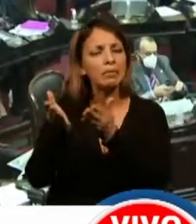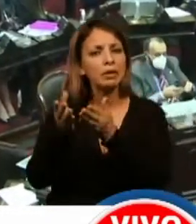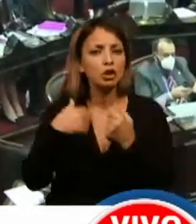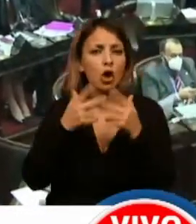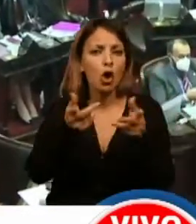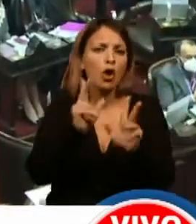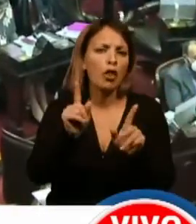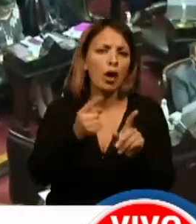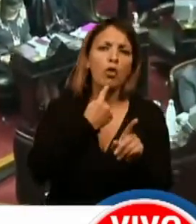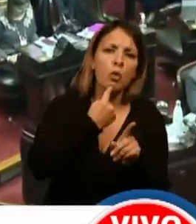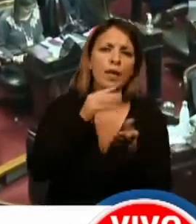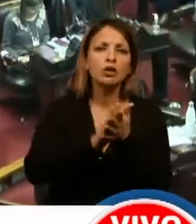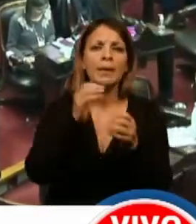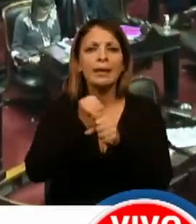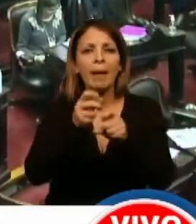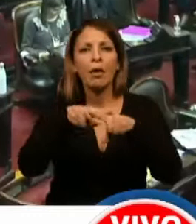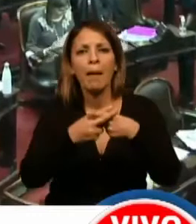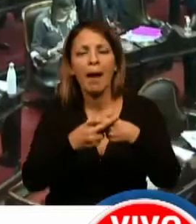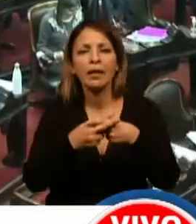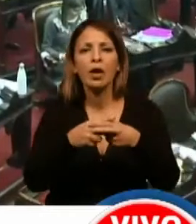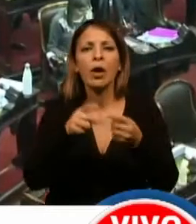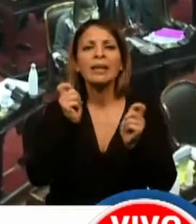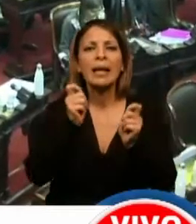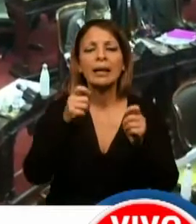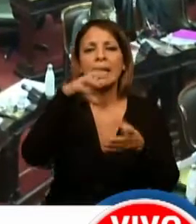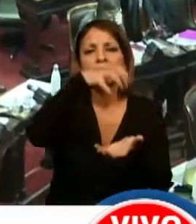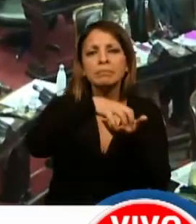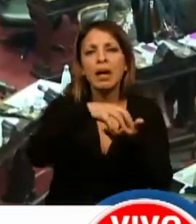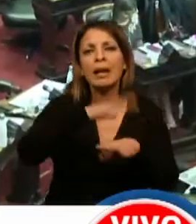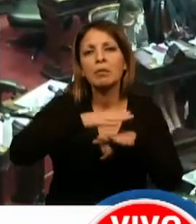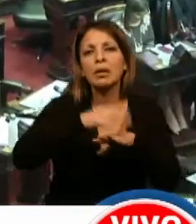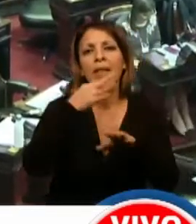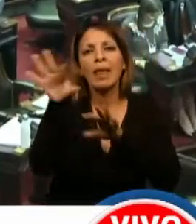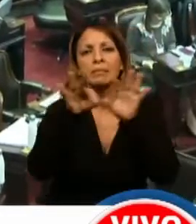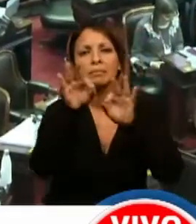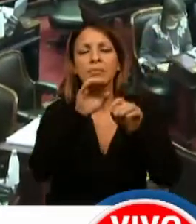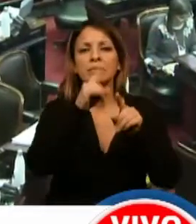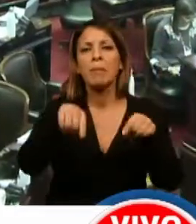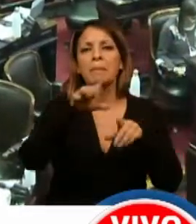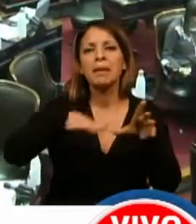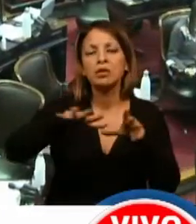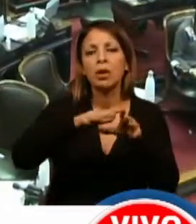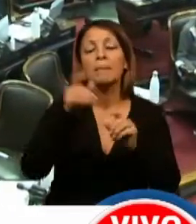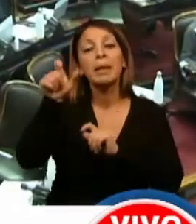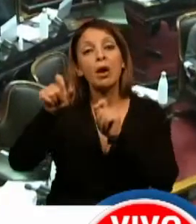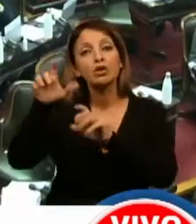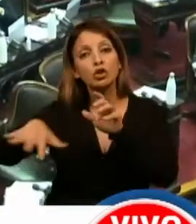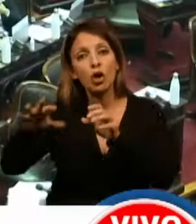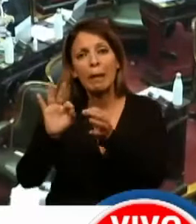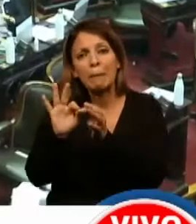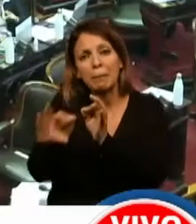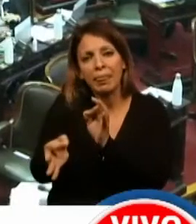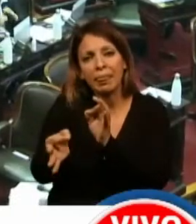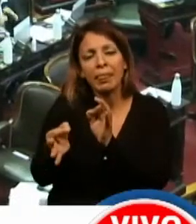trabajo técnico, de las isobaras, estas que determinan, pero debe haber milímetros nada más de diferencia o de